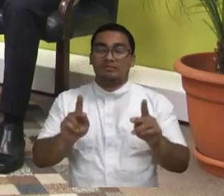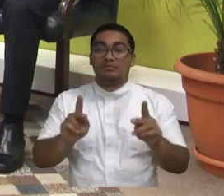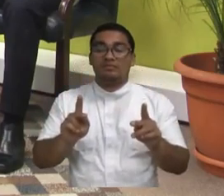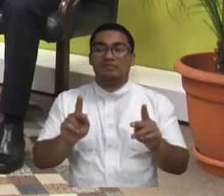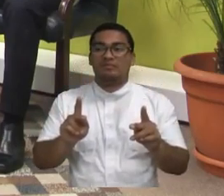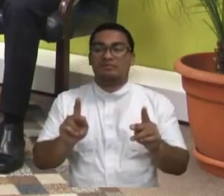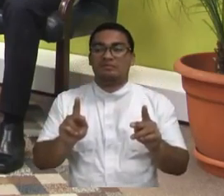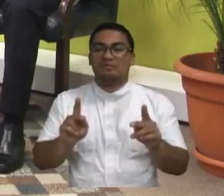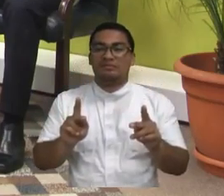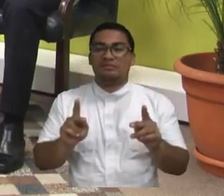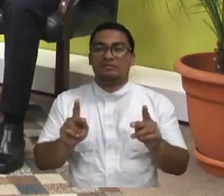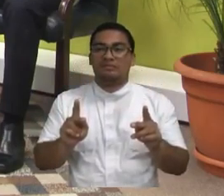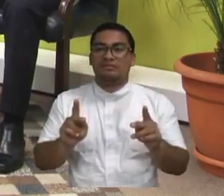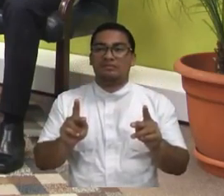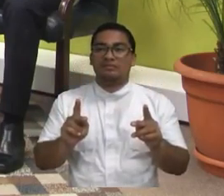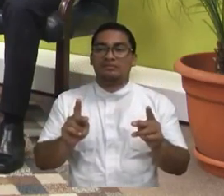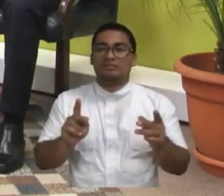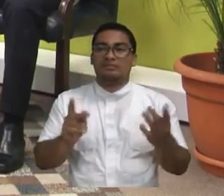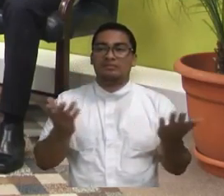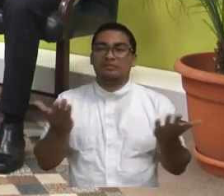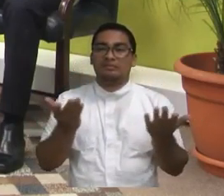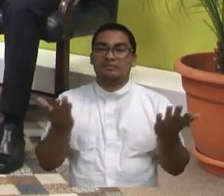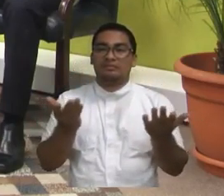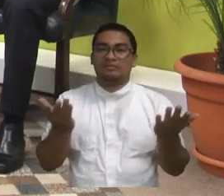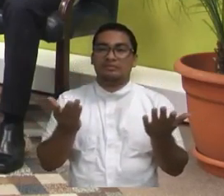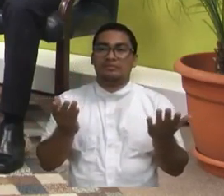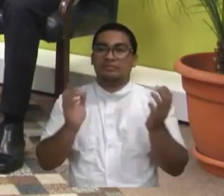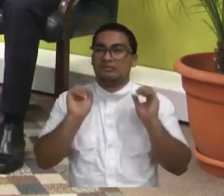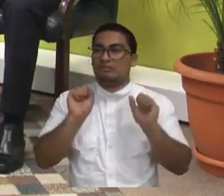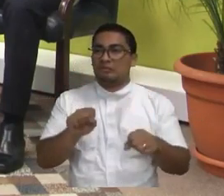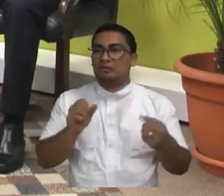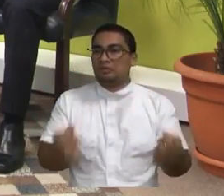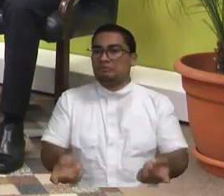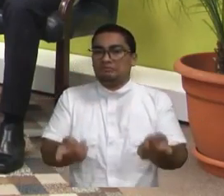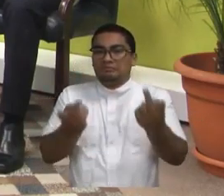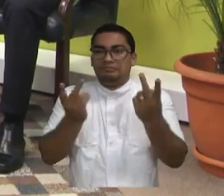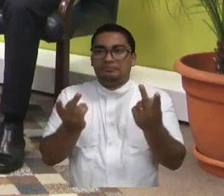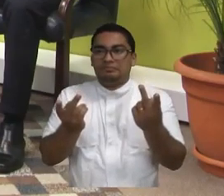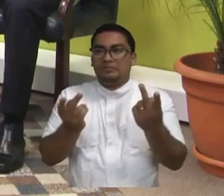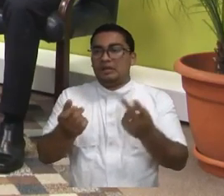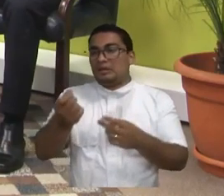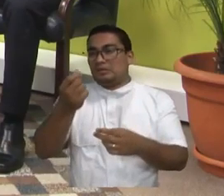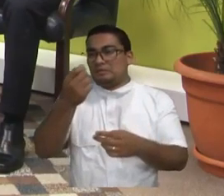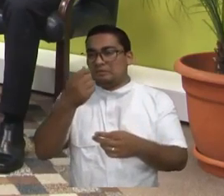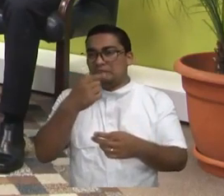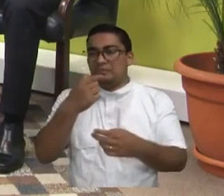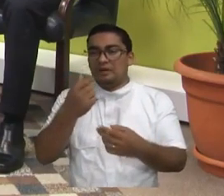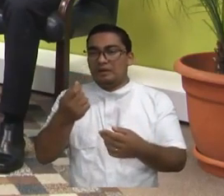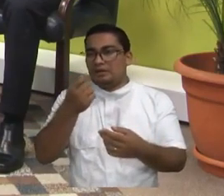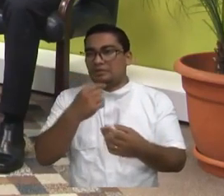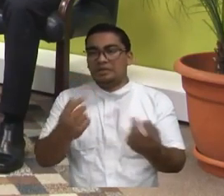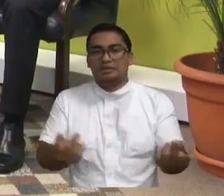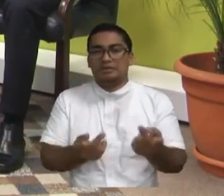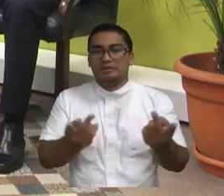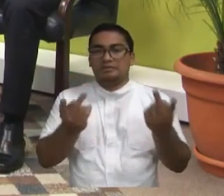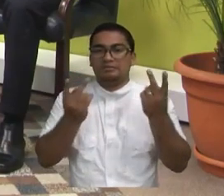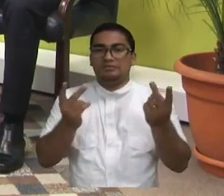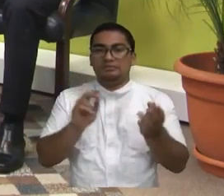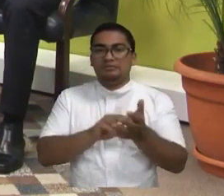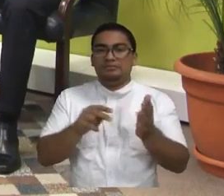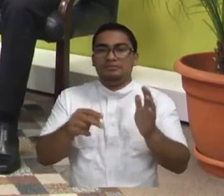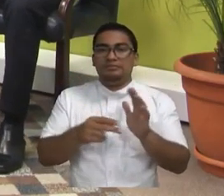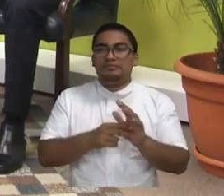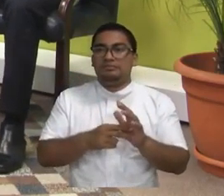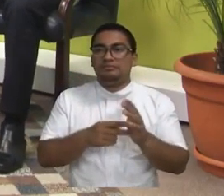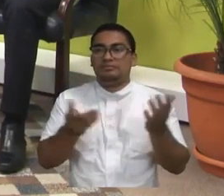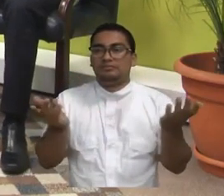tiene, que se la transmite, puede vivir llevando una regla o cumpliendo con